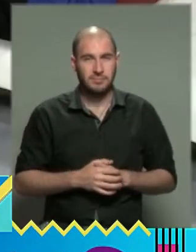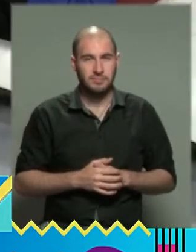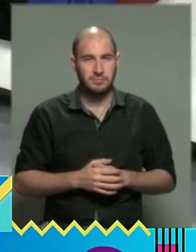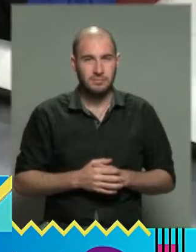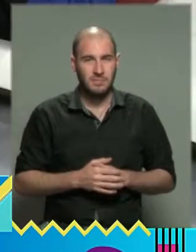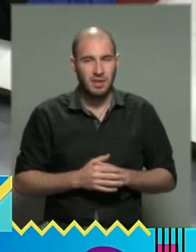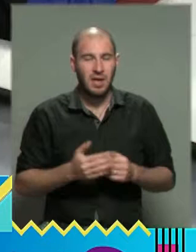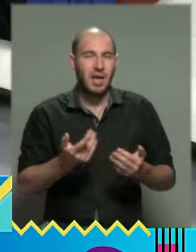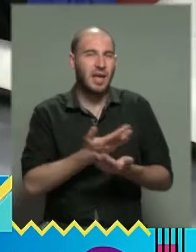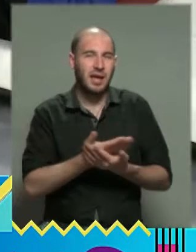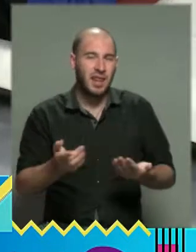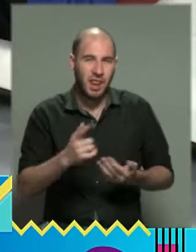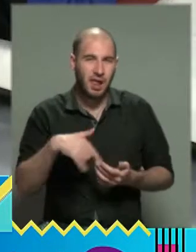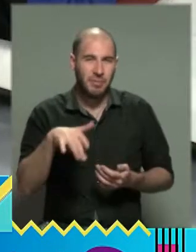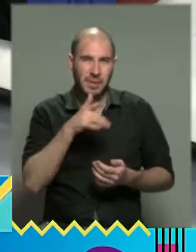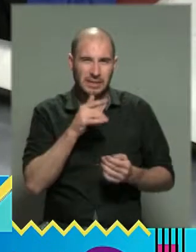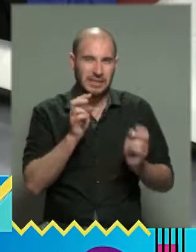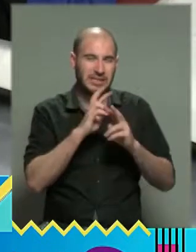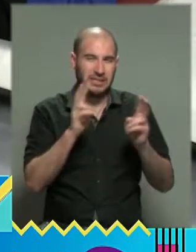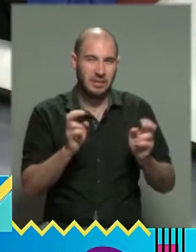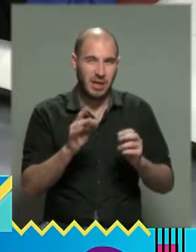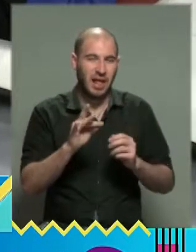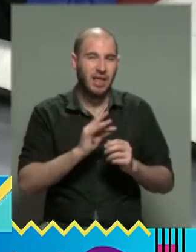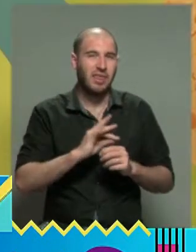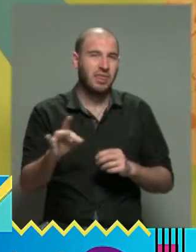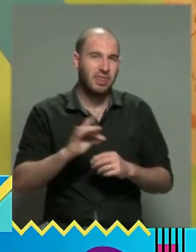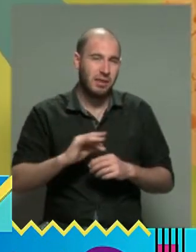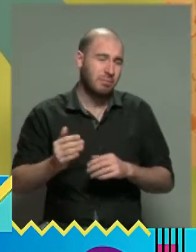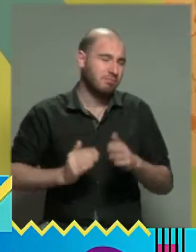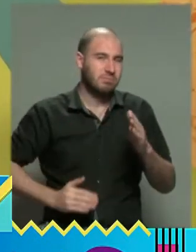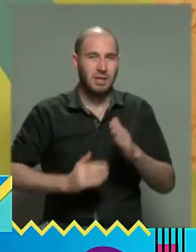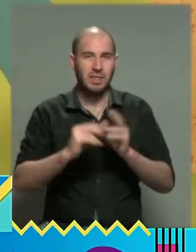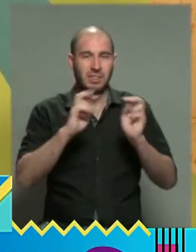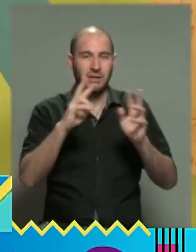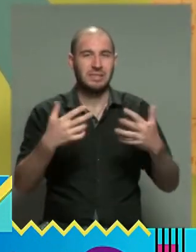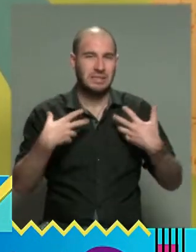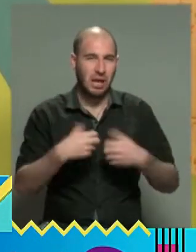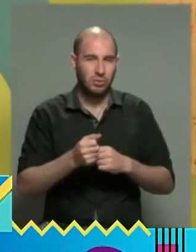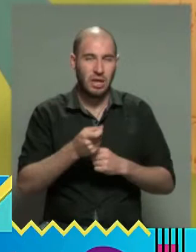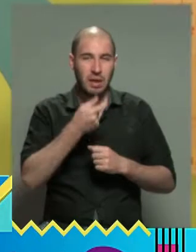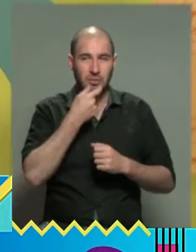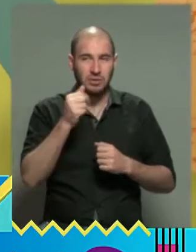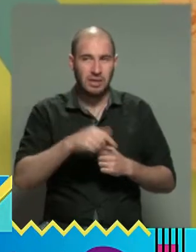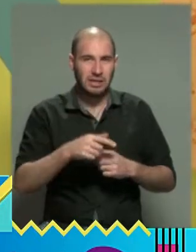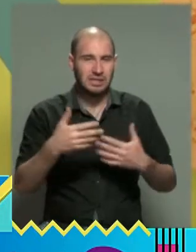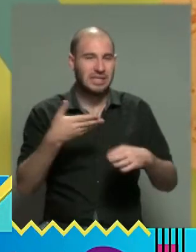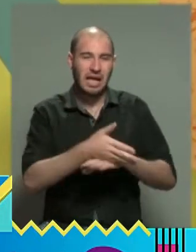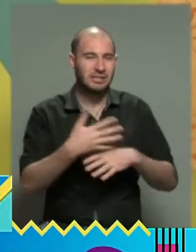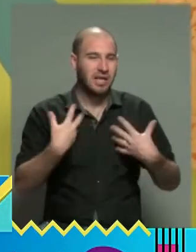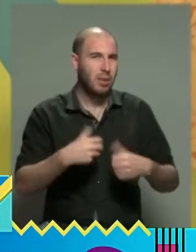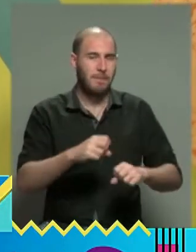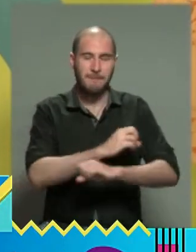Y estructuralmente creo que hay un tema, una deuda histórica, que es el tema de la salud. En Mendoza es muy malo el acceso a la